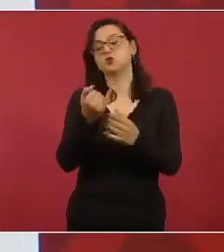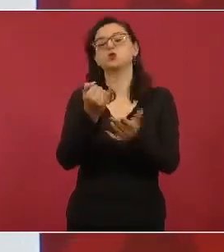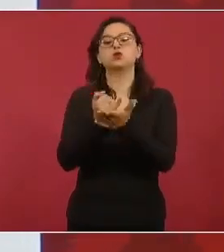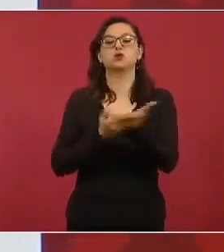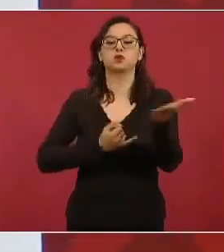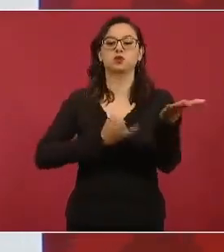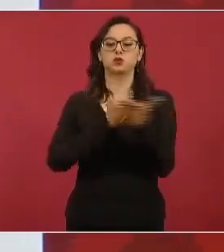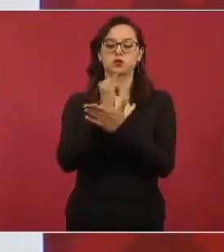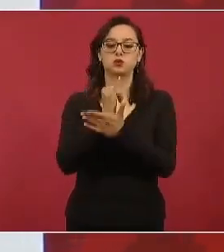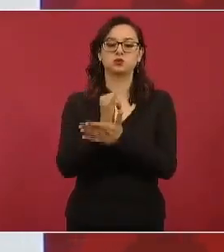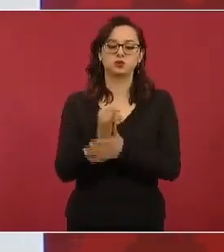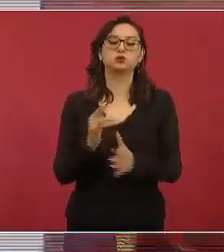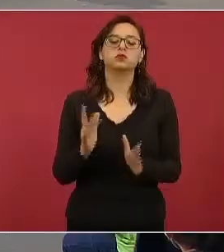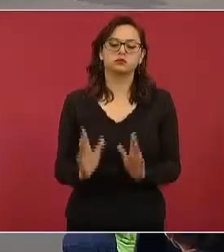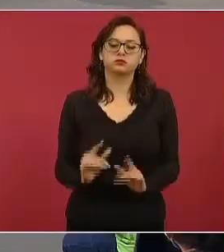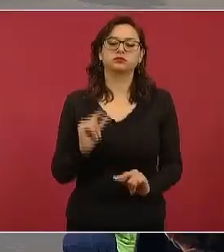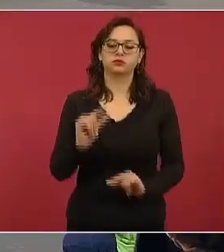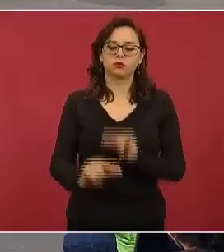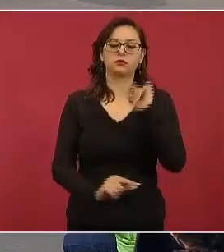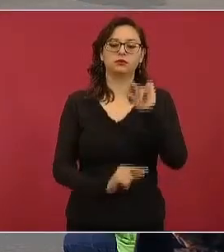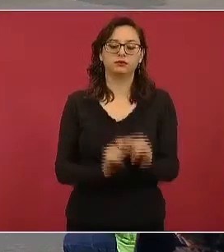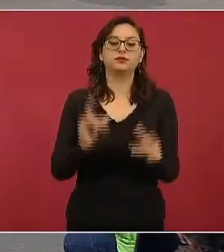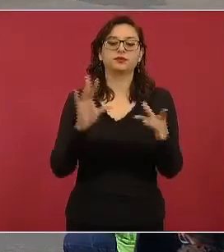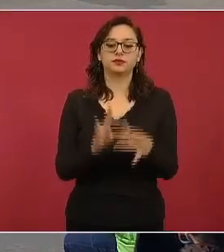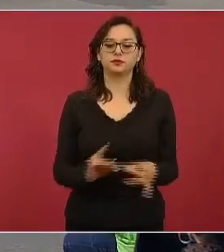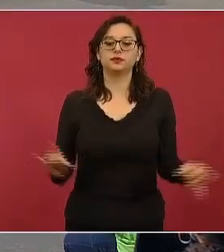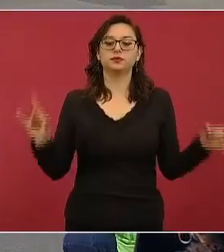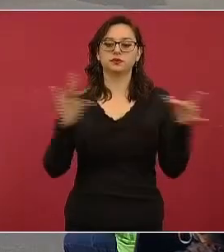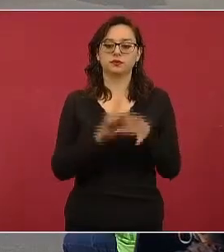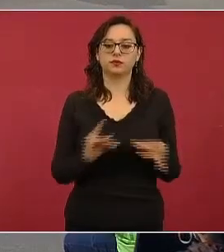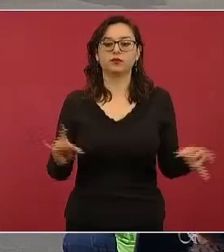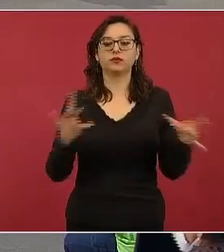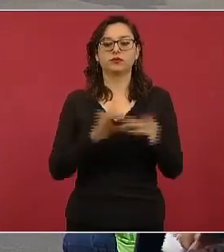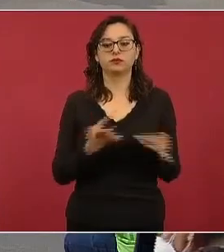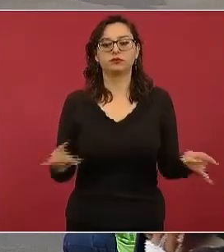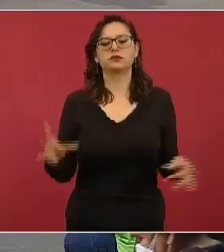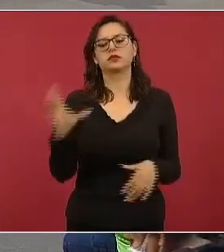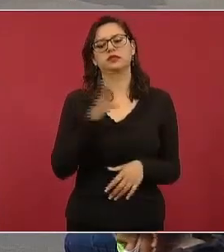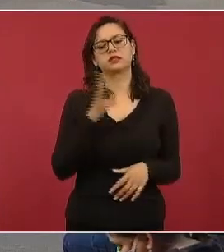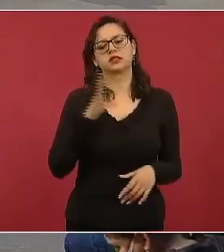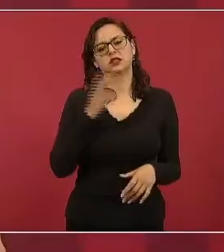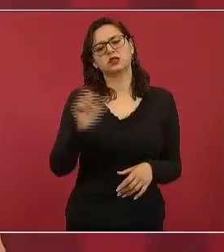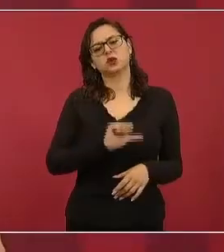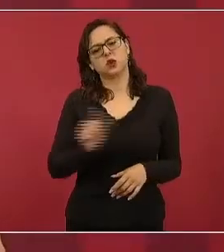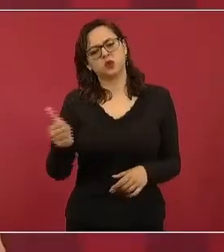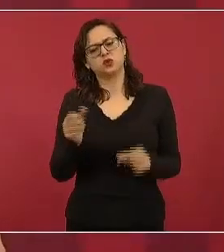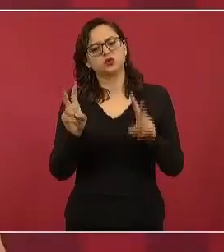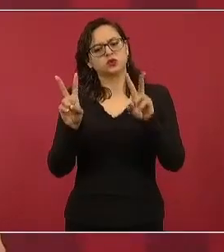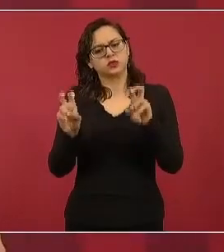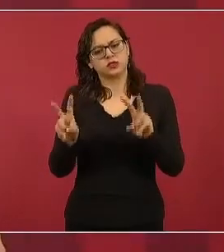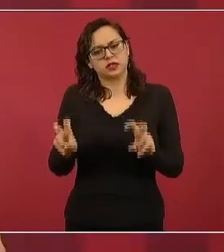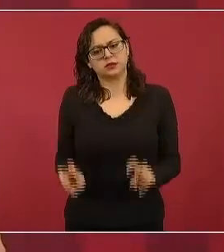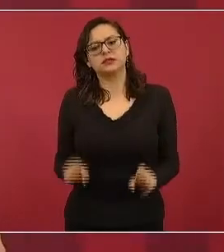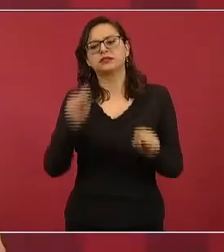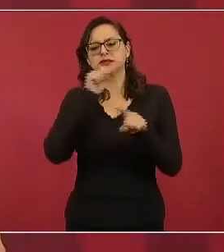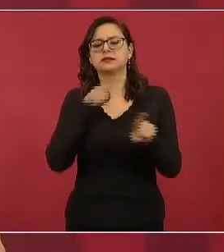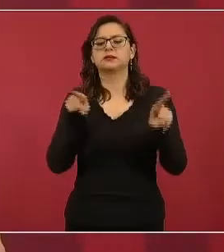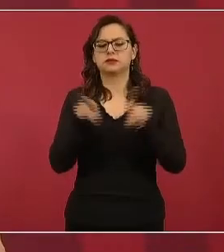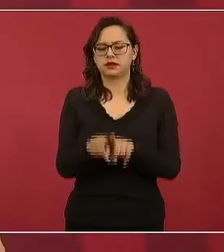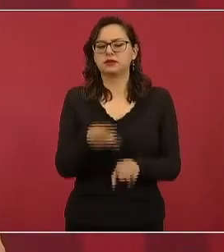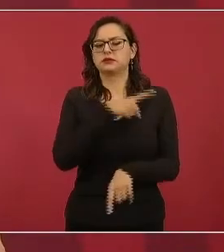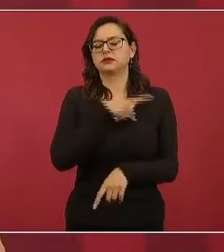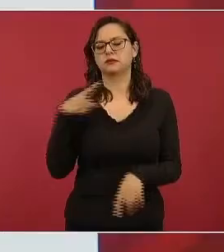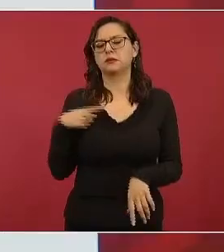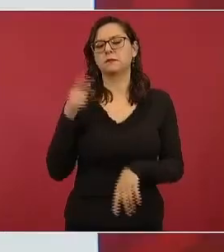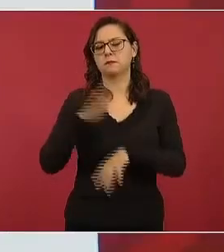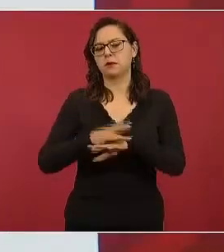lo vamos a explicar. Luego hay otras cosas que se van a tratar, lo de terminales